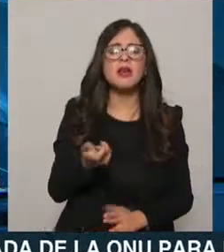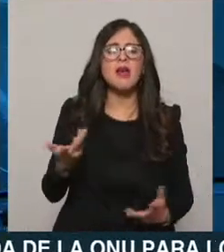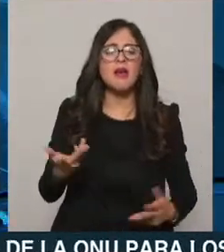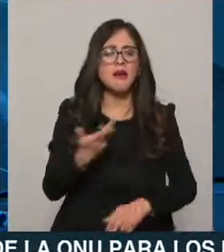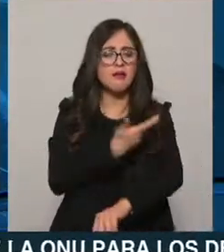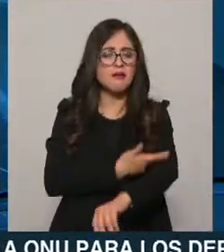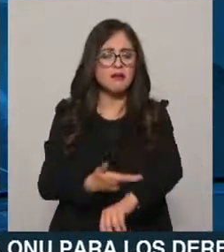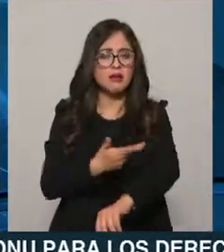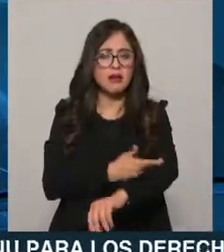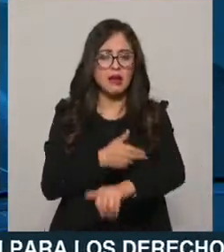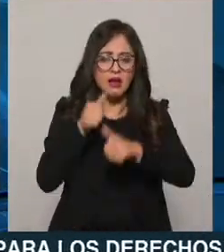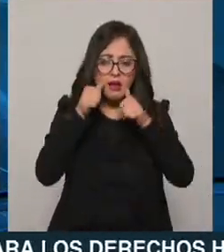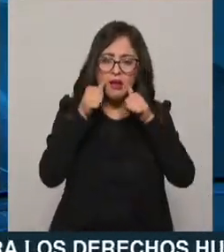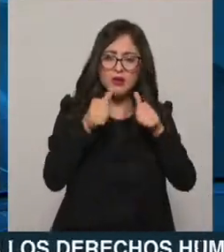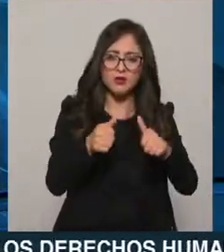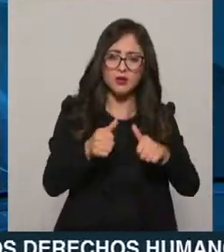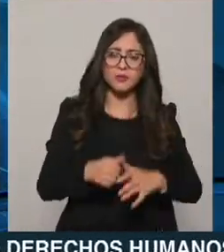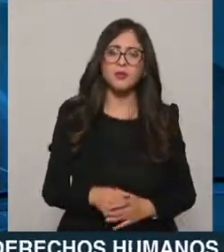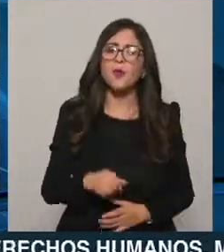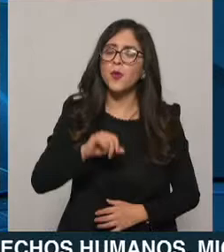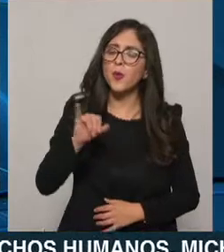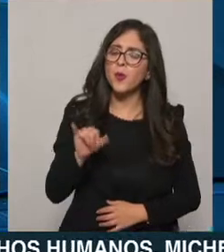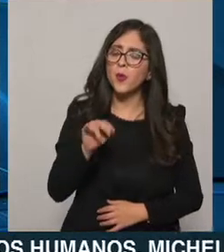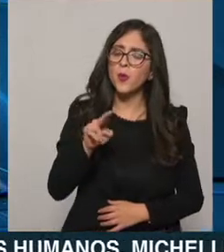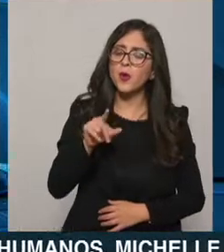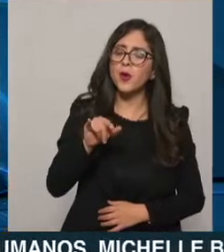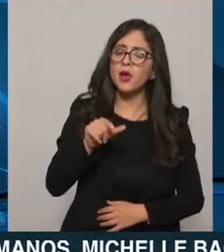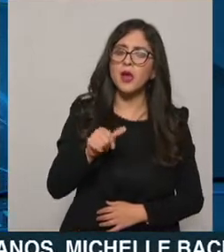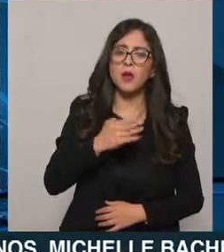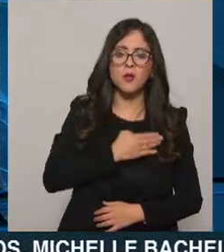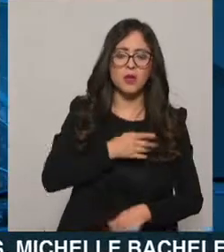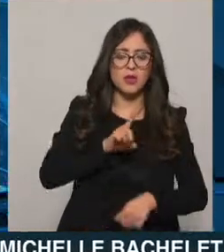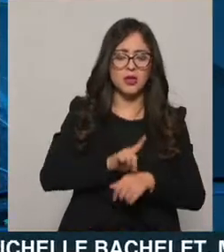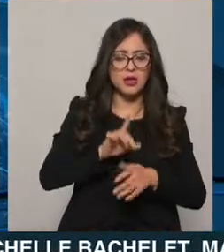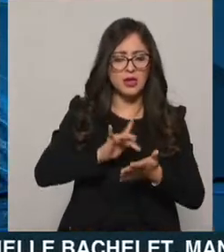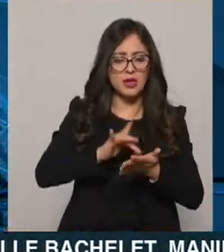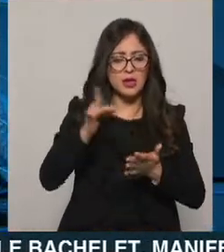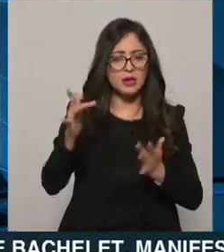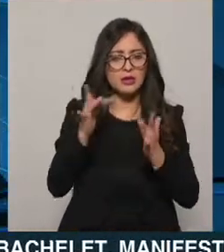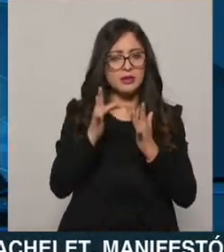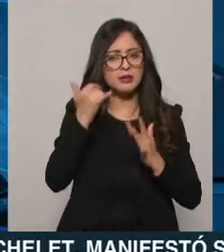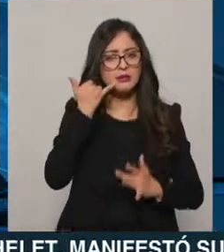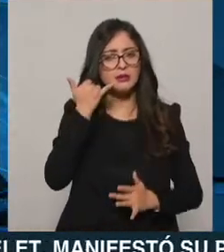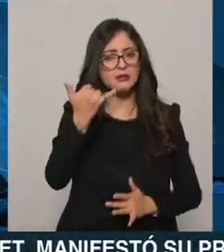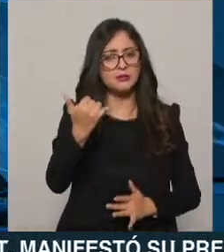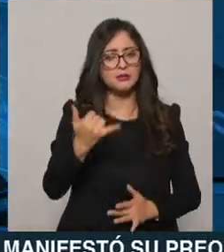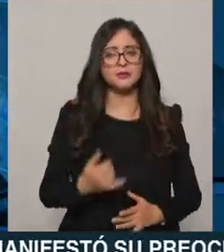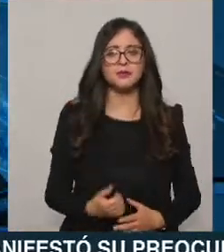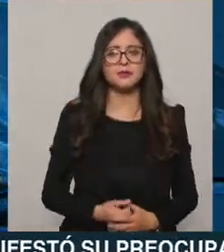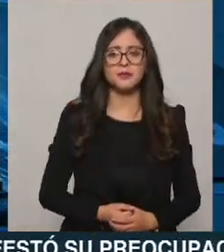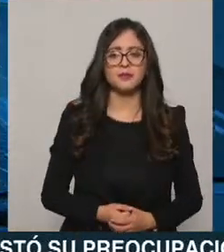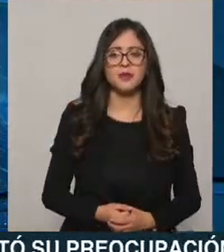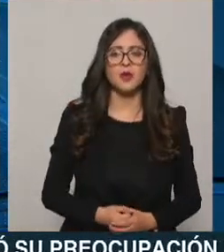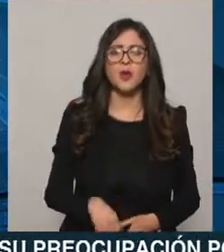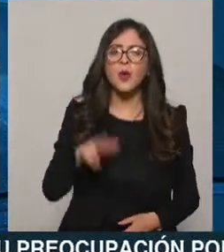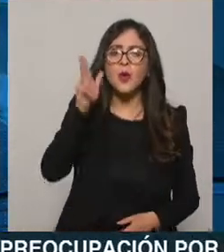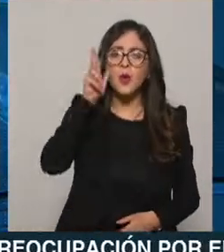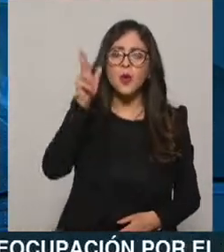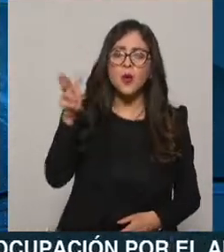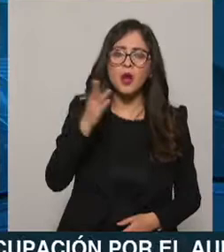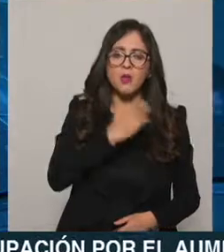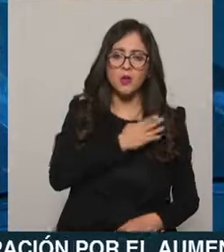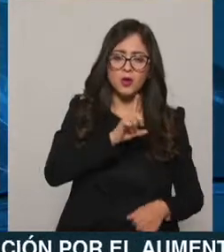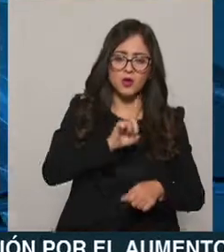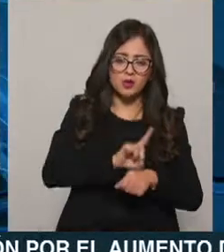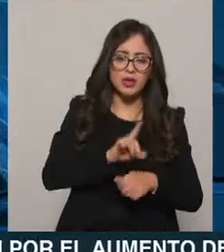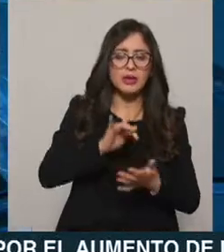respecto. Julia, ¿cómo estás? Muy buenos días. Gracias por atendernos la llamada. Hola, muy buenos días, Alejandra. Muy bien, gracias. Gracias por